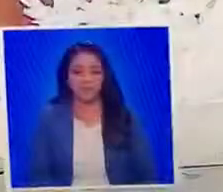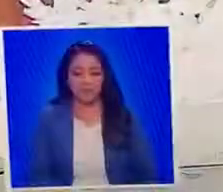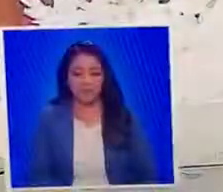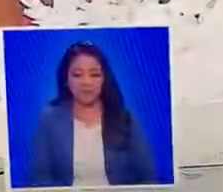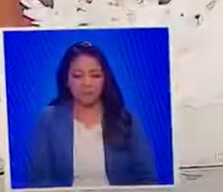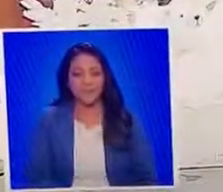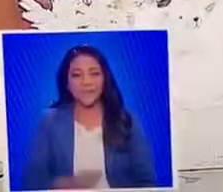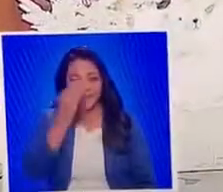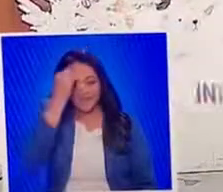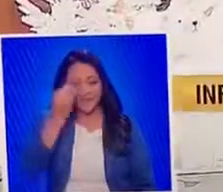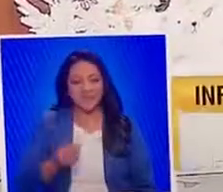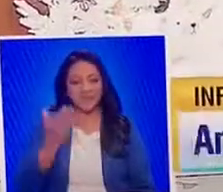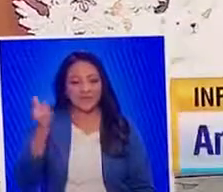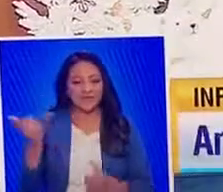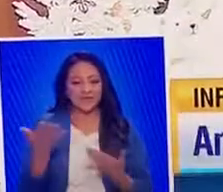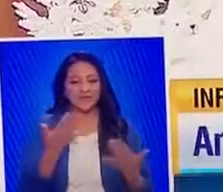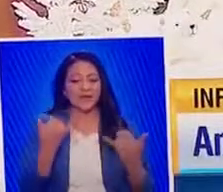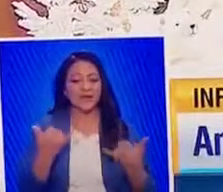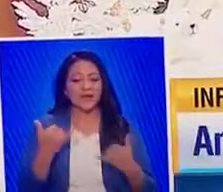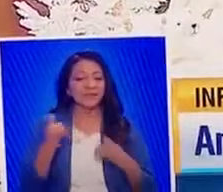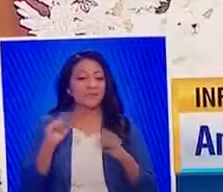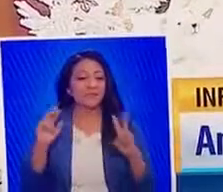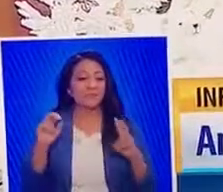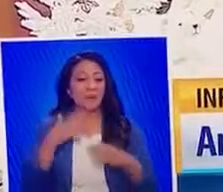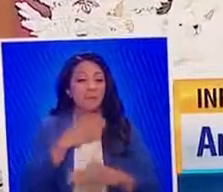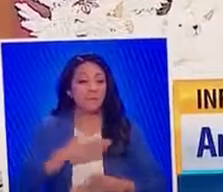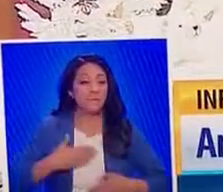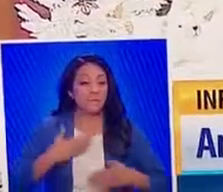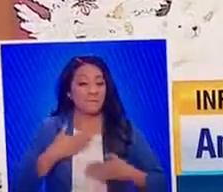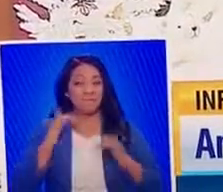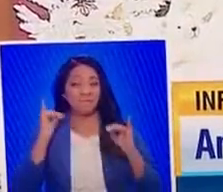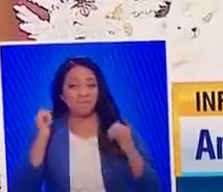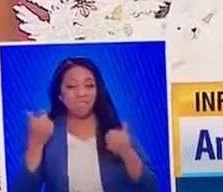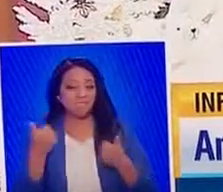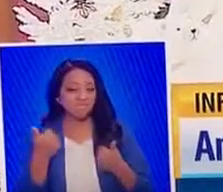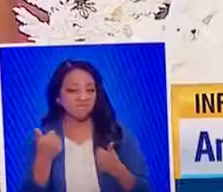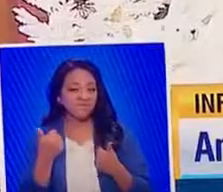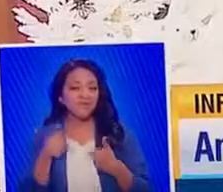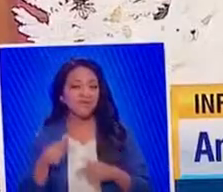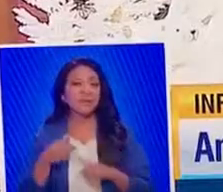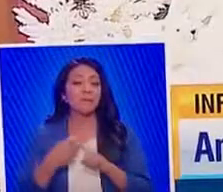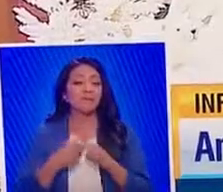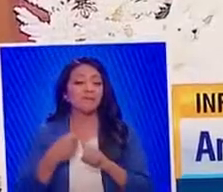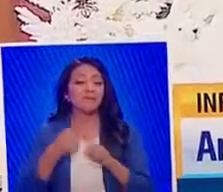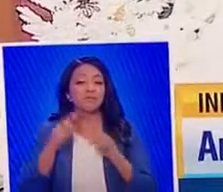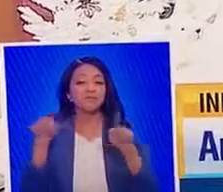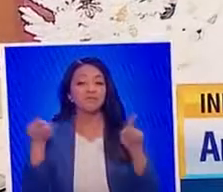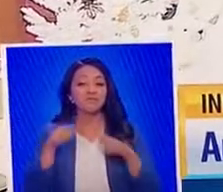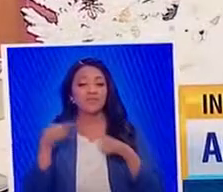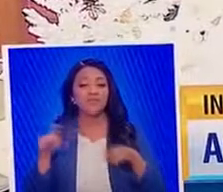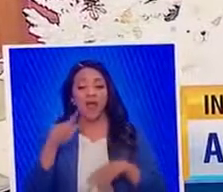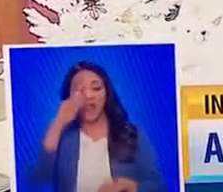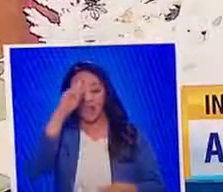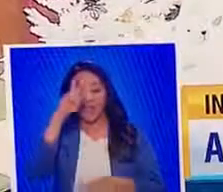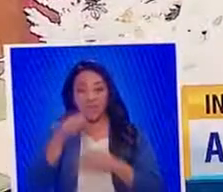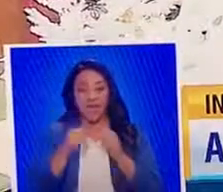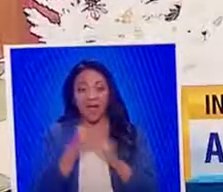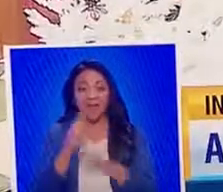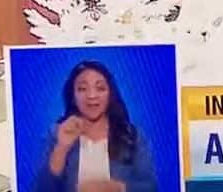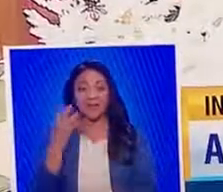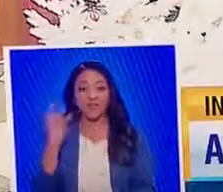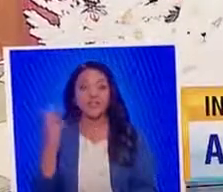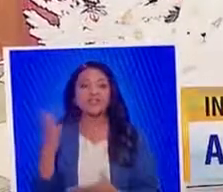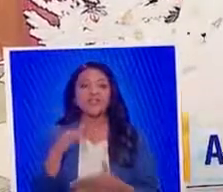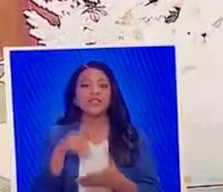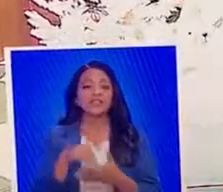Muy buenos días y bienvenidos a su segmento Pásala Bien. Hoy estamos en el Mercado Navideño Alemán 2017, ubicado en el